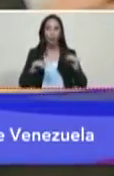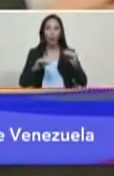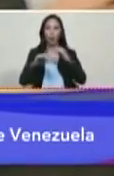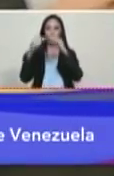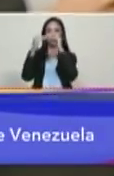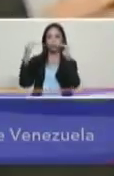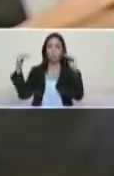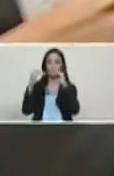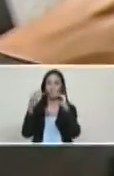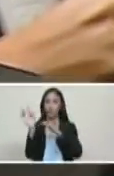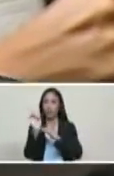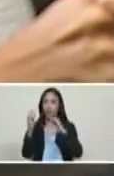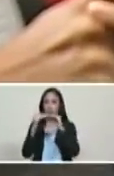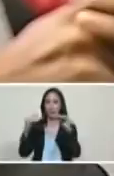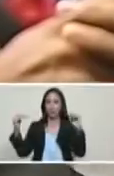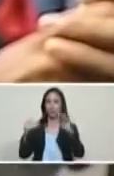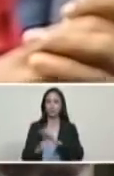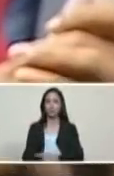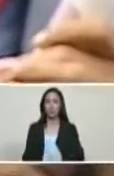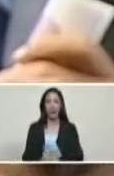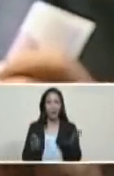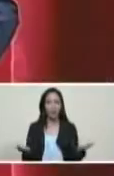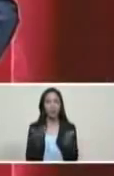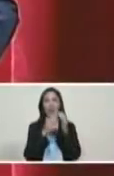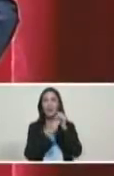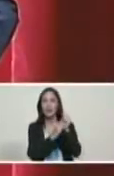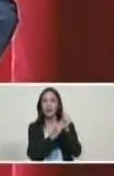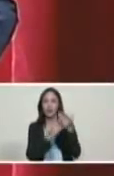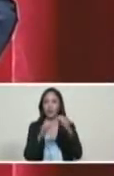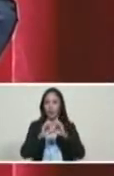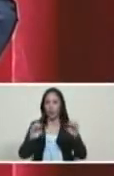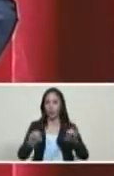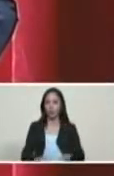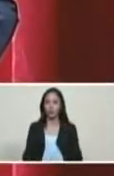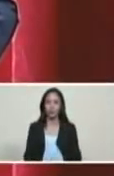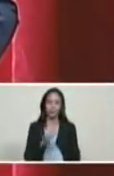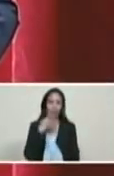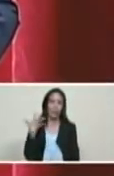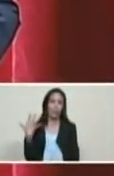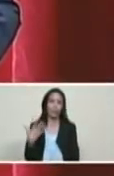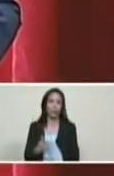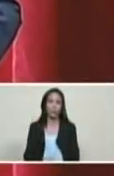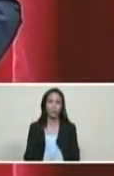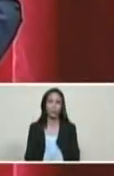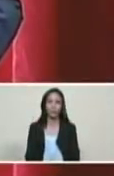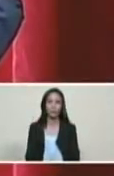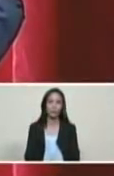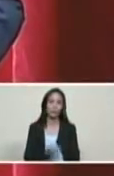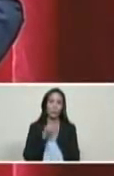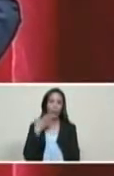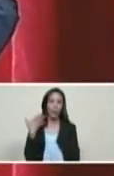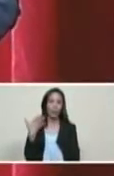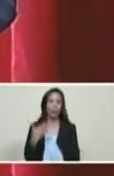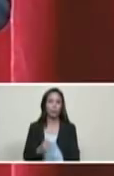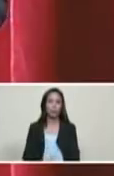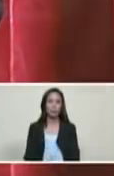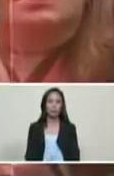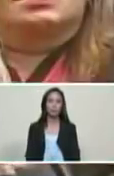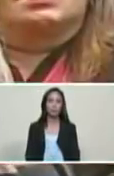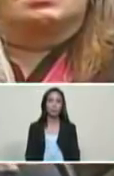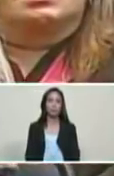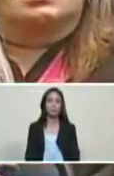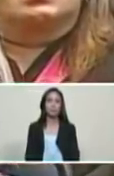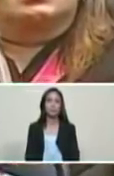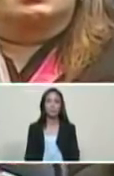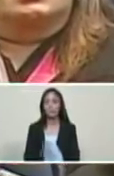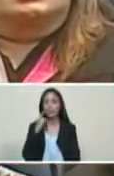Vamos a la vanguardia educativa. ¡Qué orgullo! ¡Qué orgullo!